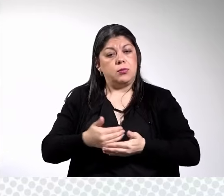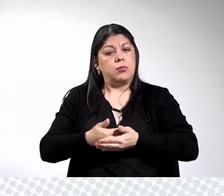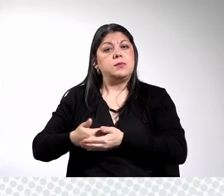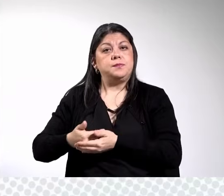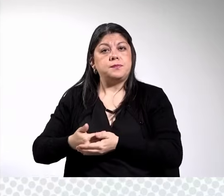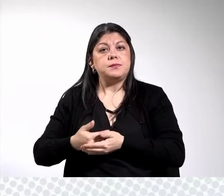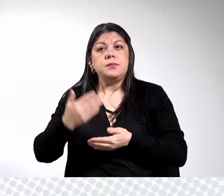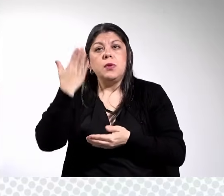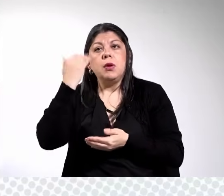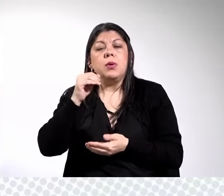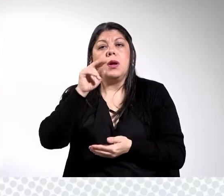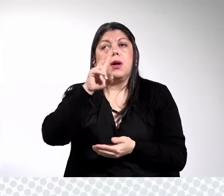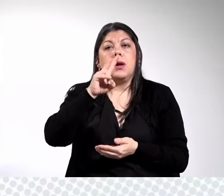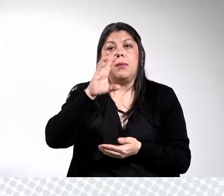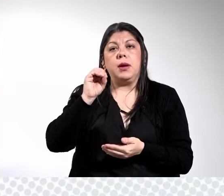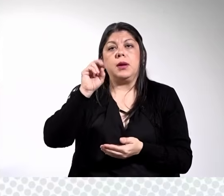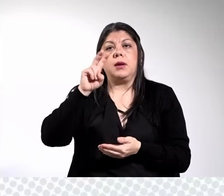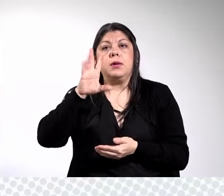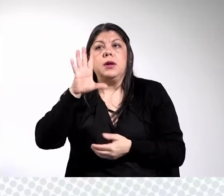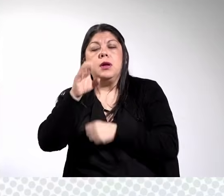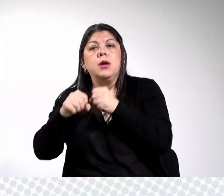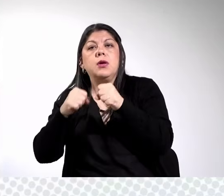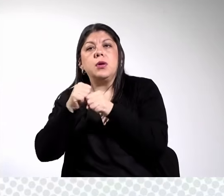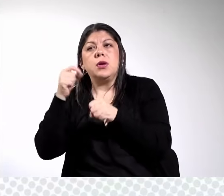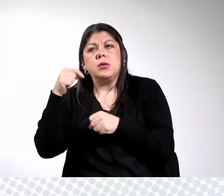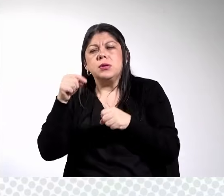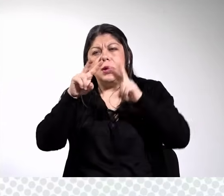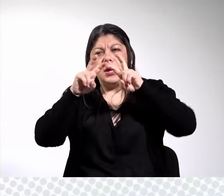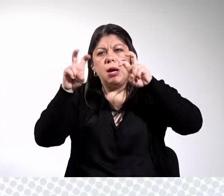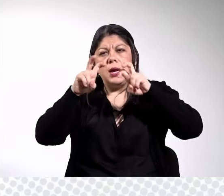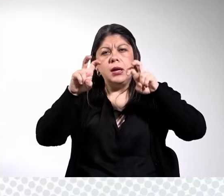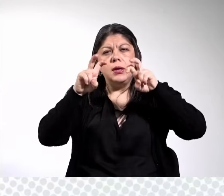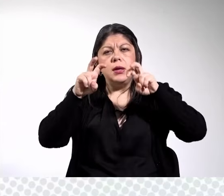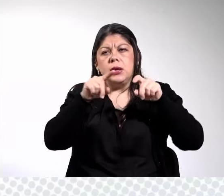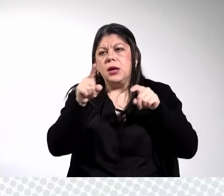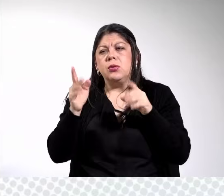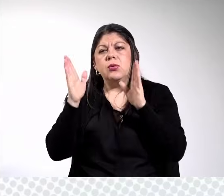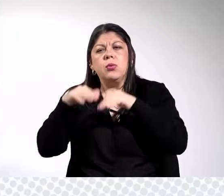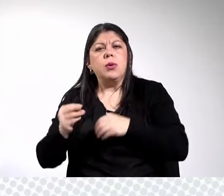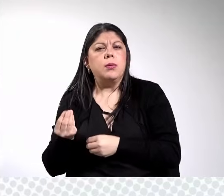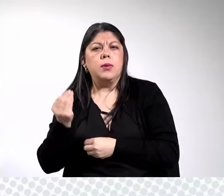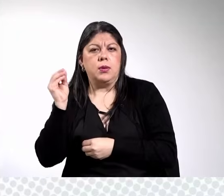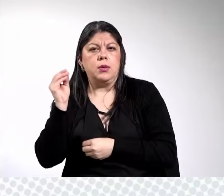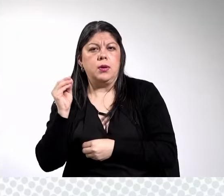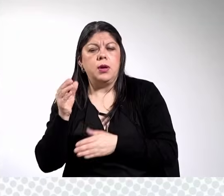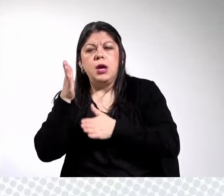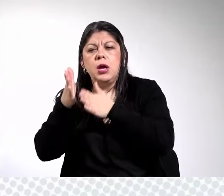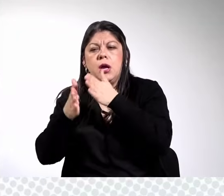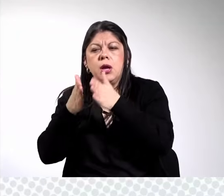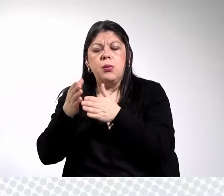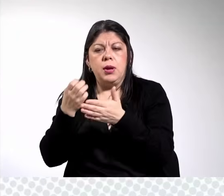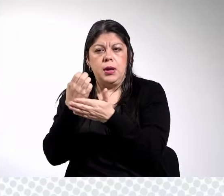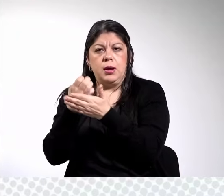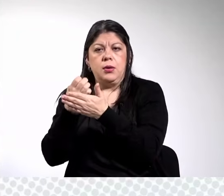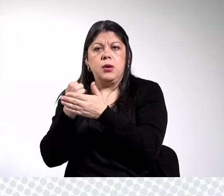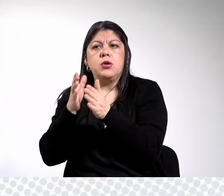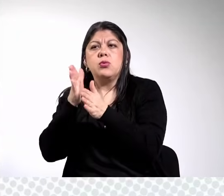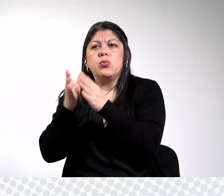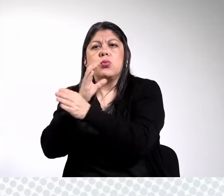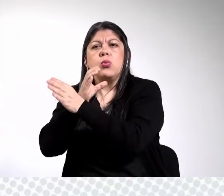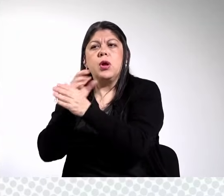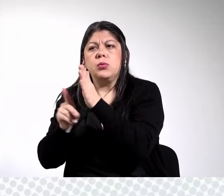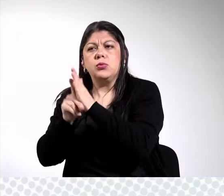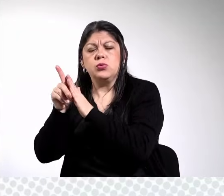ellos a 20, 25 años valoraron que se iban a quedar sin jóvenes y cuidaron su economía, cuidaron su